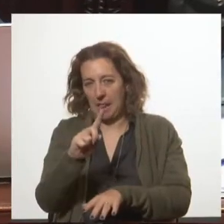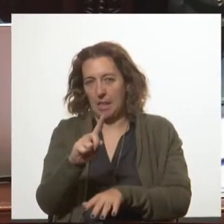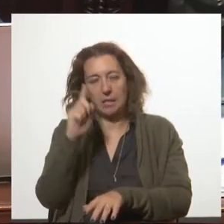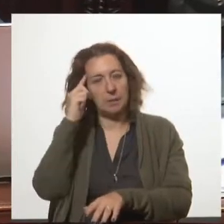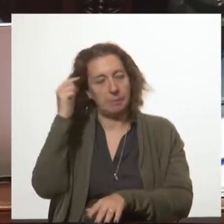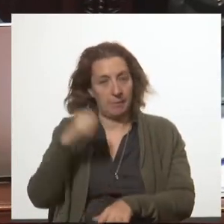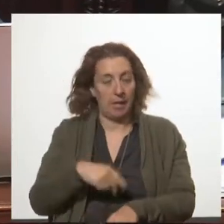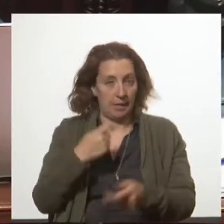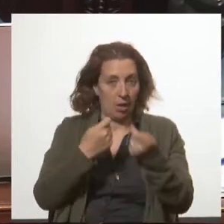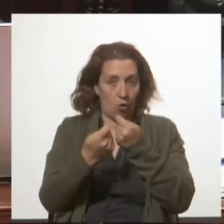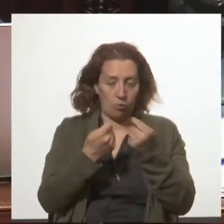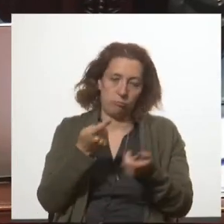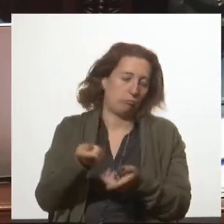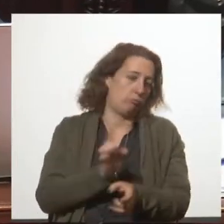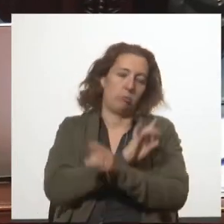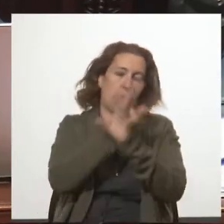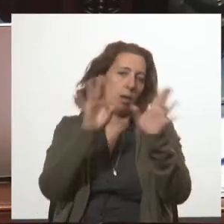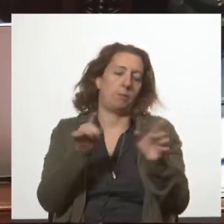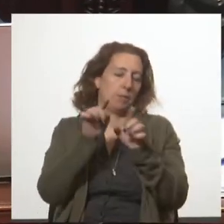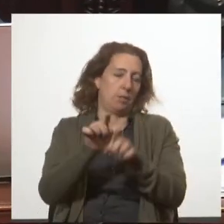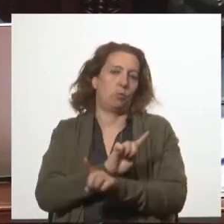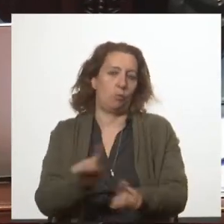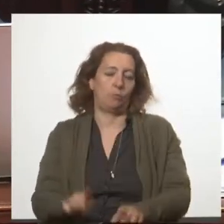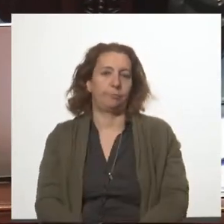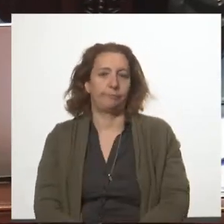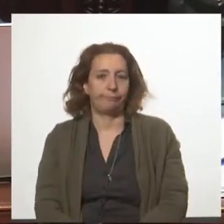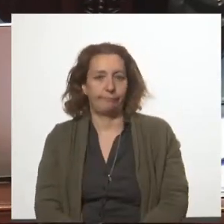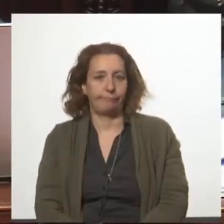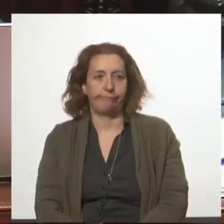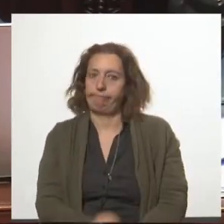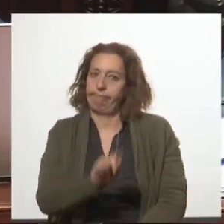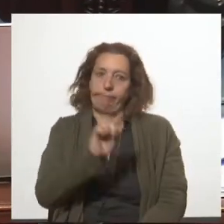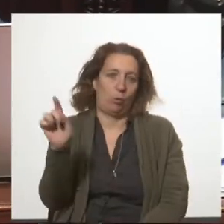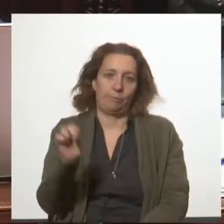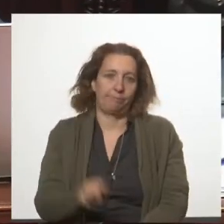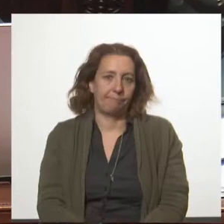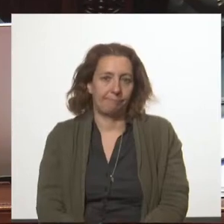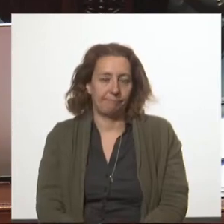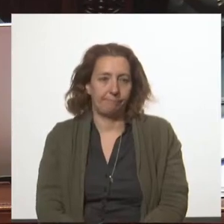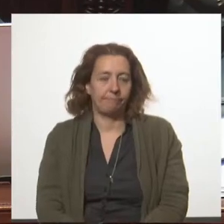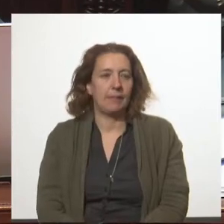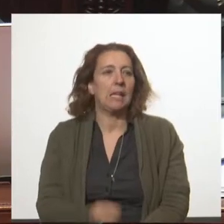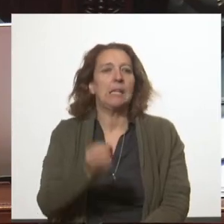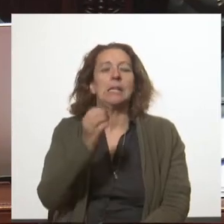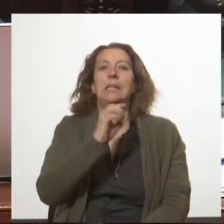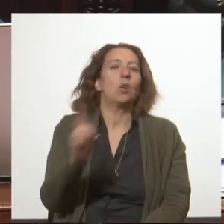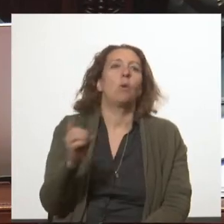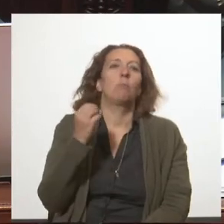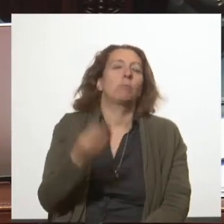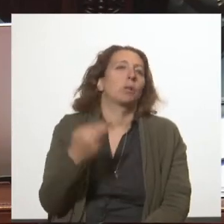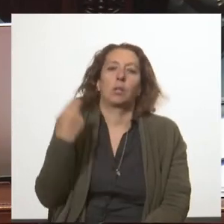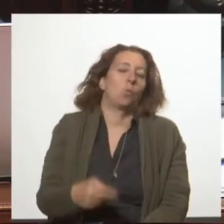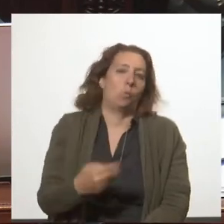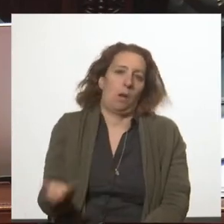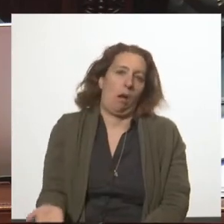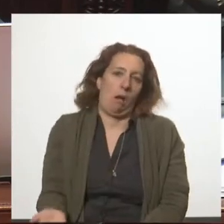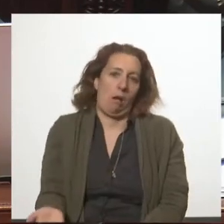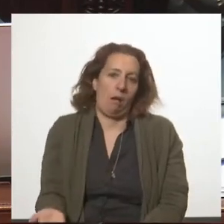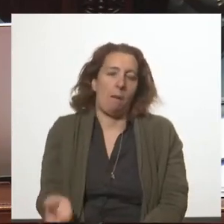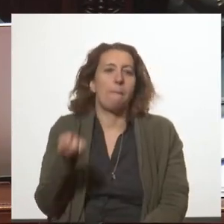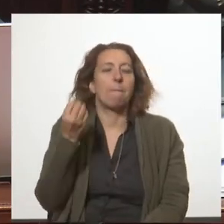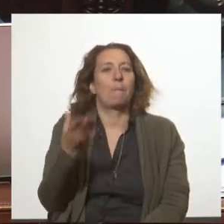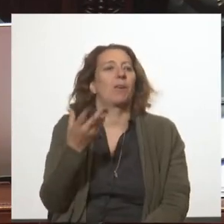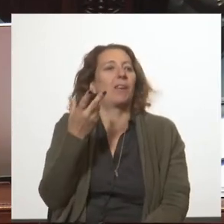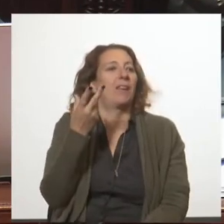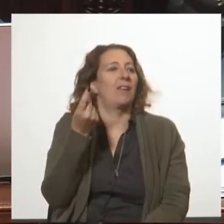negocios pero claramente eso no ocurrió no ocurrió este y no ocurrió porque nunca iba a ocurrir porque no